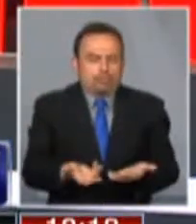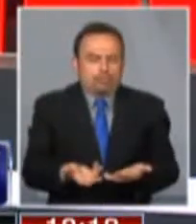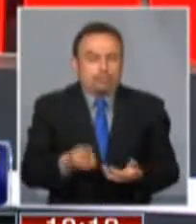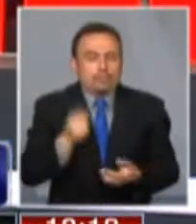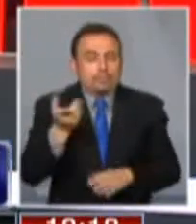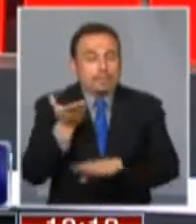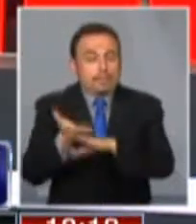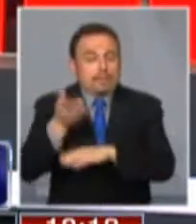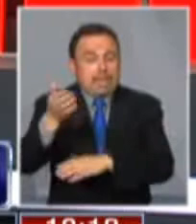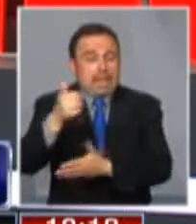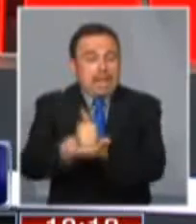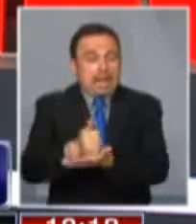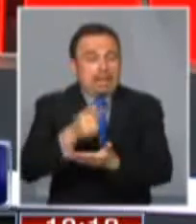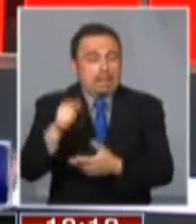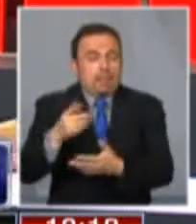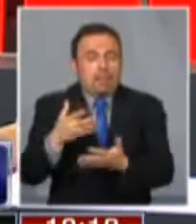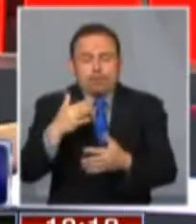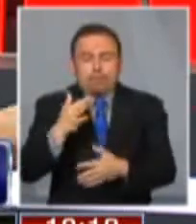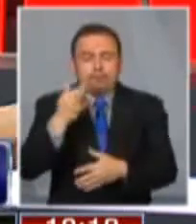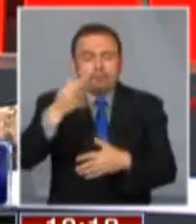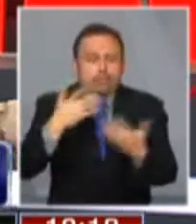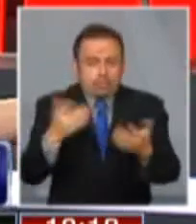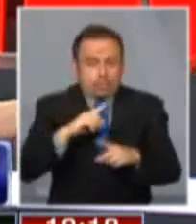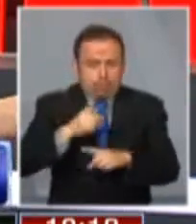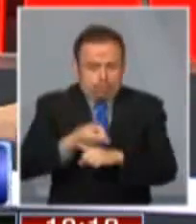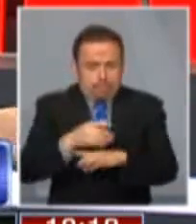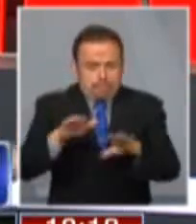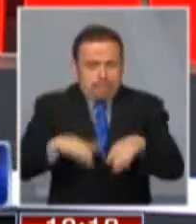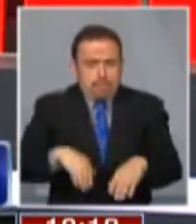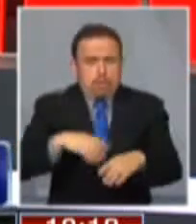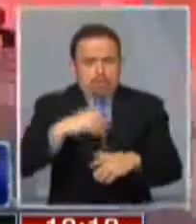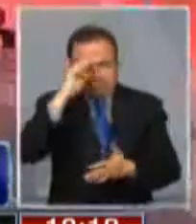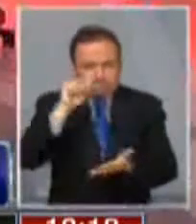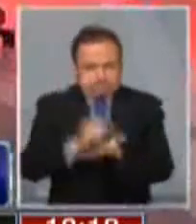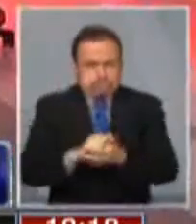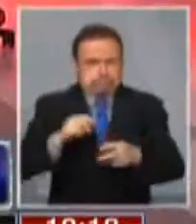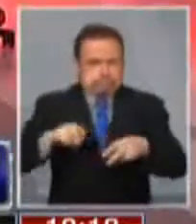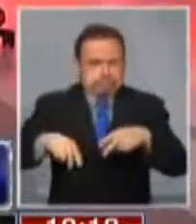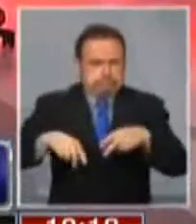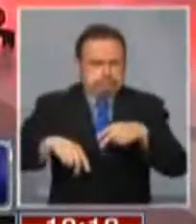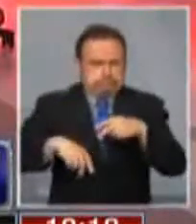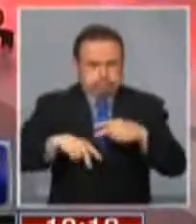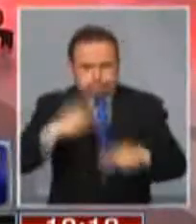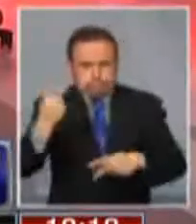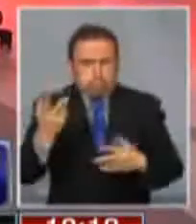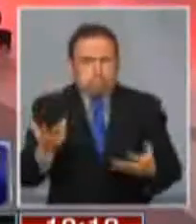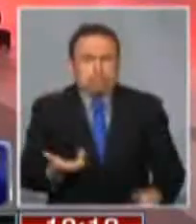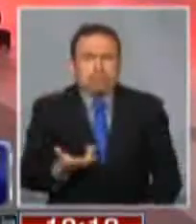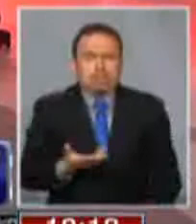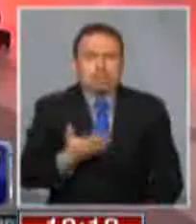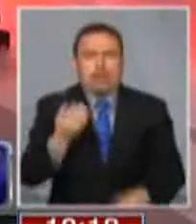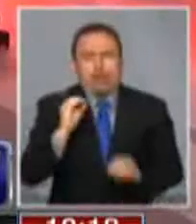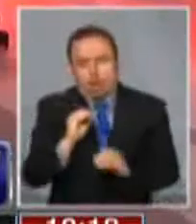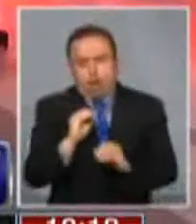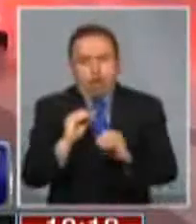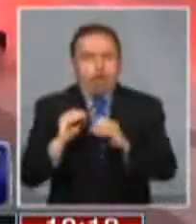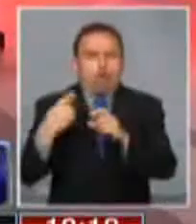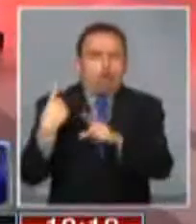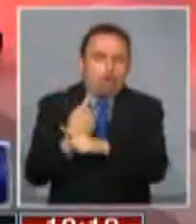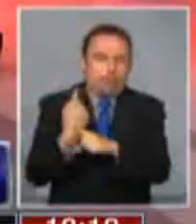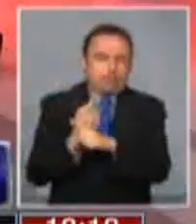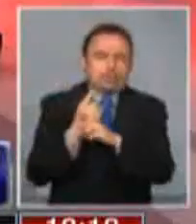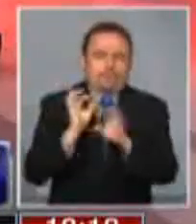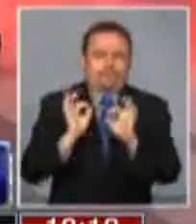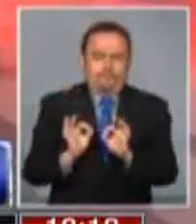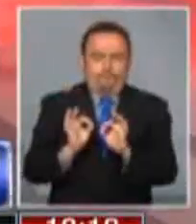la alcaldesa? ¿Qué es lo que viene ahora para adelante? ¿Nuevas protestas como las que estamos viendo en las pantallas o una conversación ya más formal